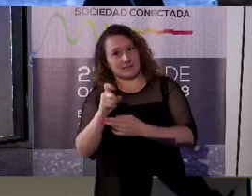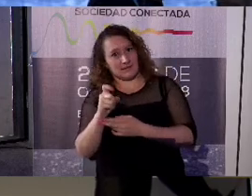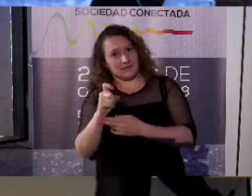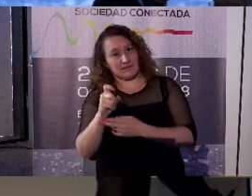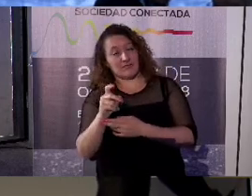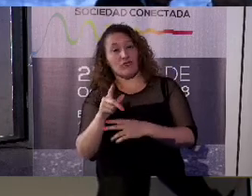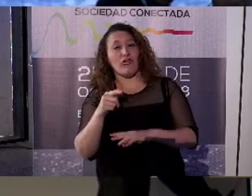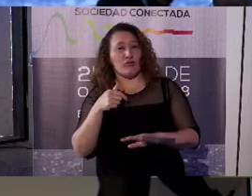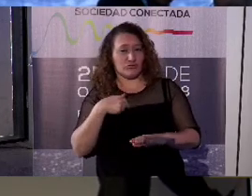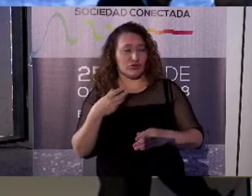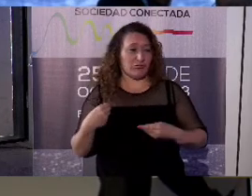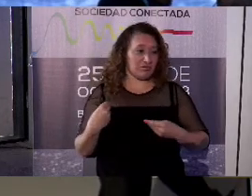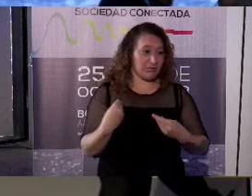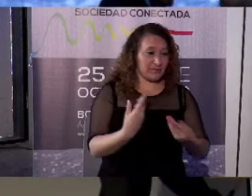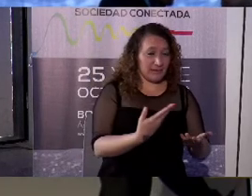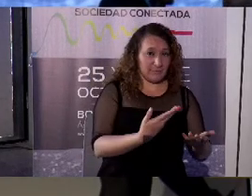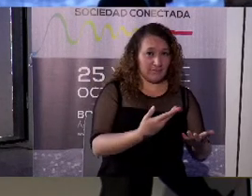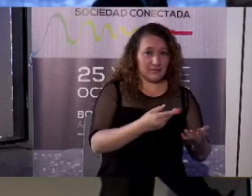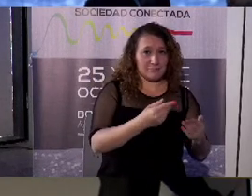máximo pagando lo